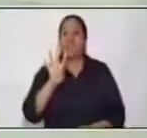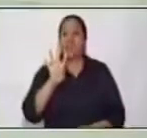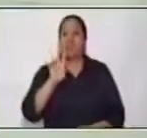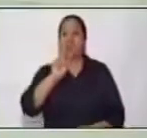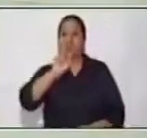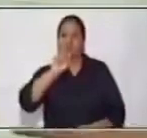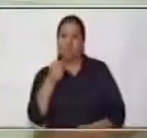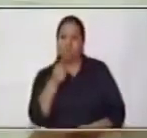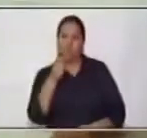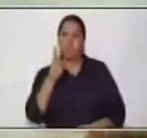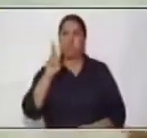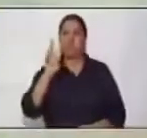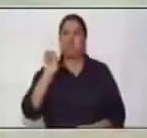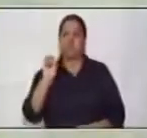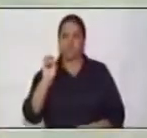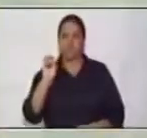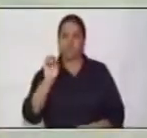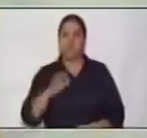24,20.